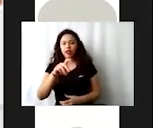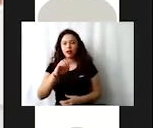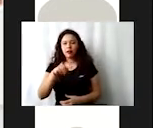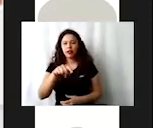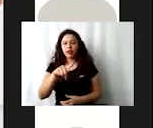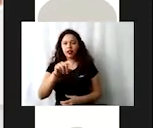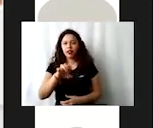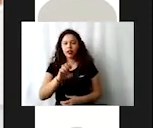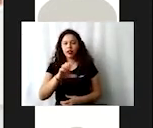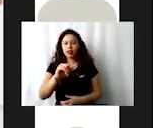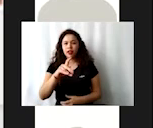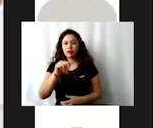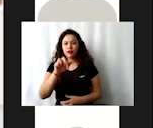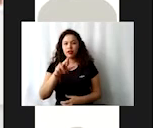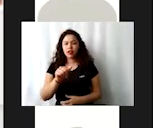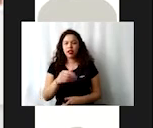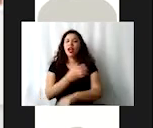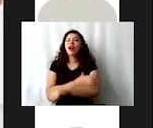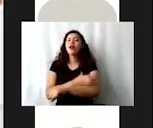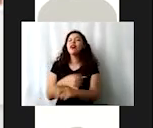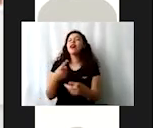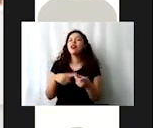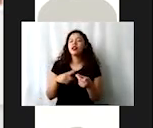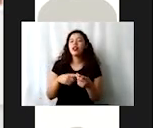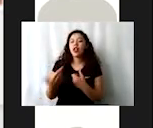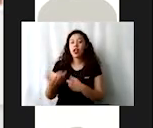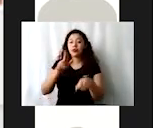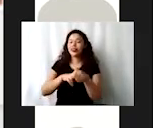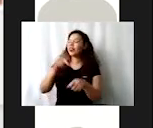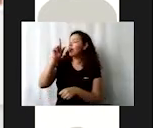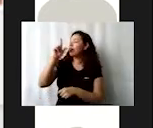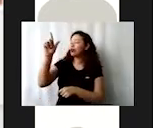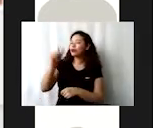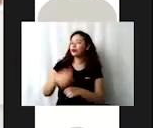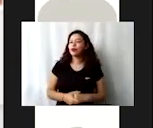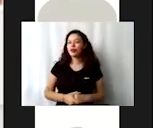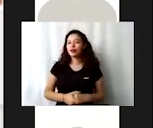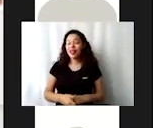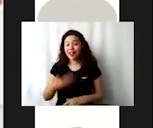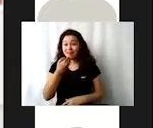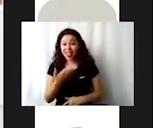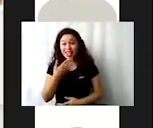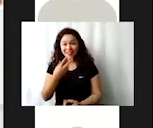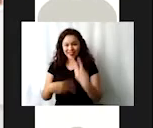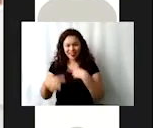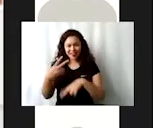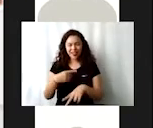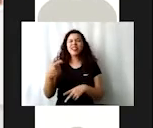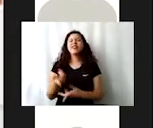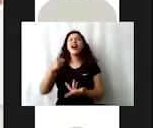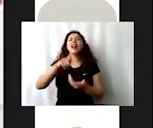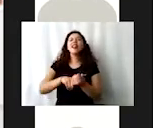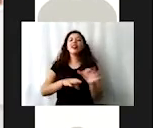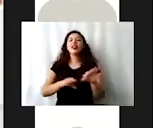Carlos. ¿De dónde nos estás acompañando? Del Hospital de la Luz. Ay, muy bien, pues bienvenido. ¿Qué haces ahí? ¿Cuál es